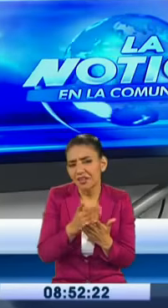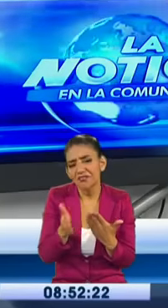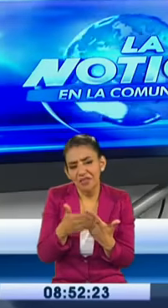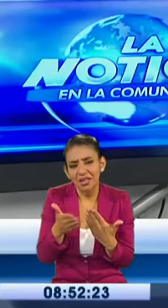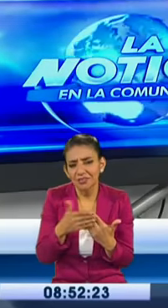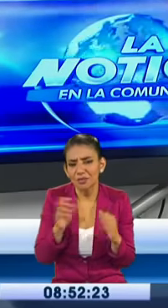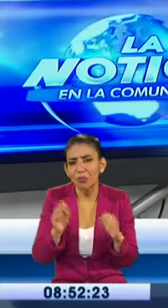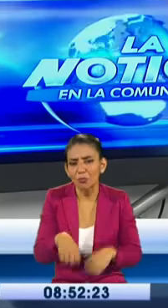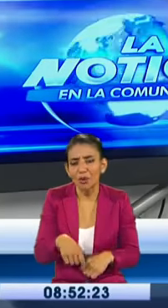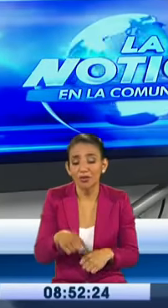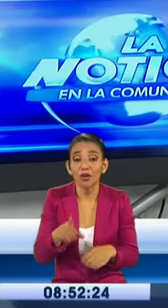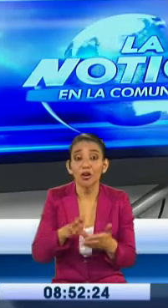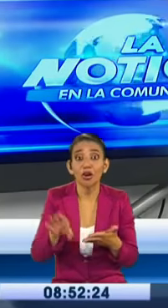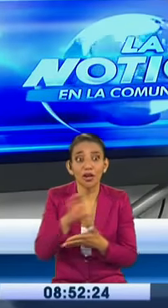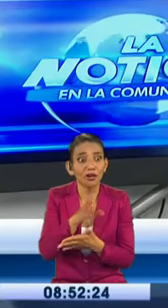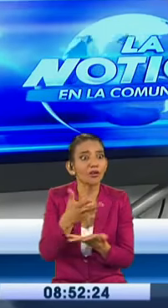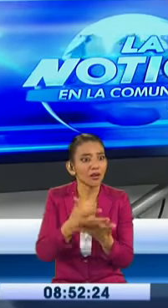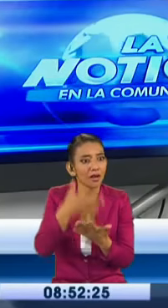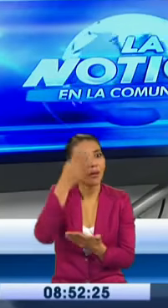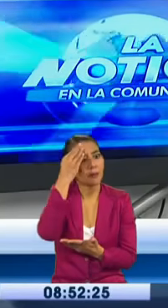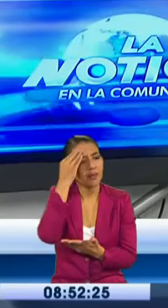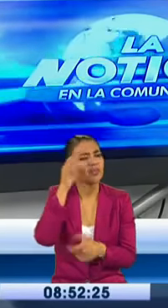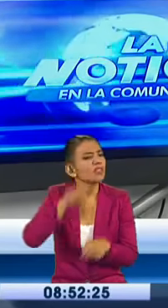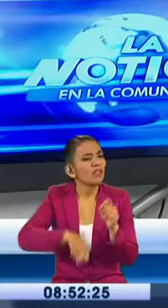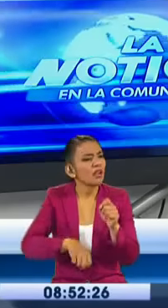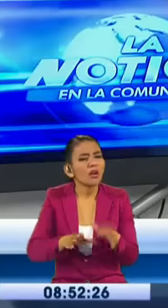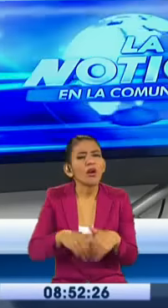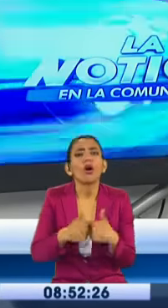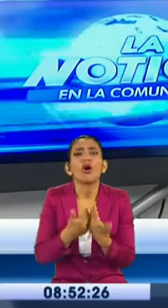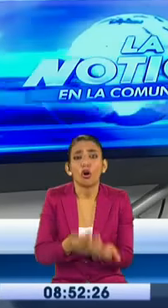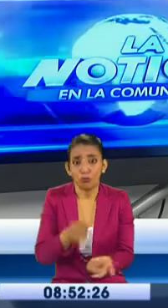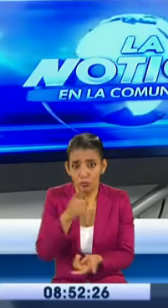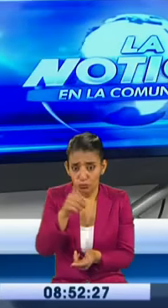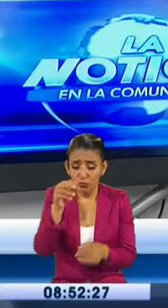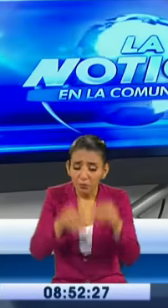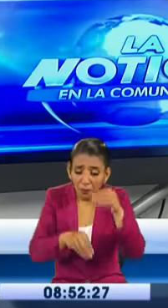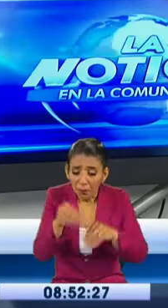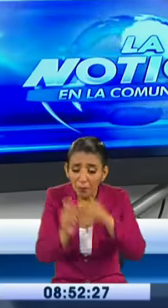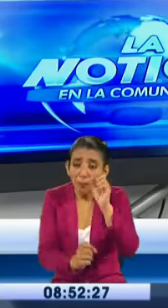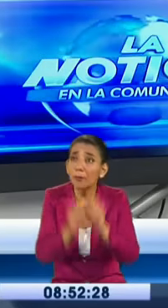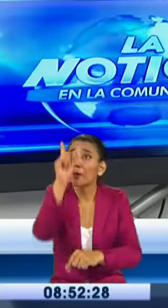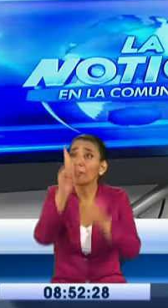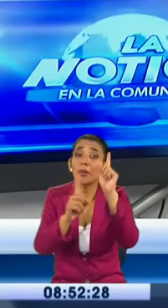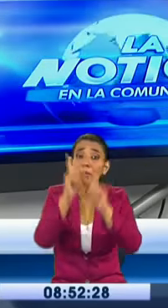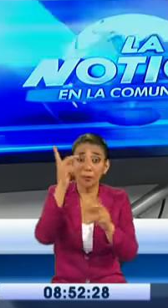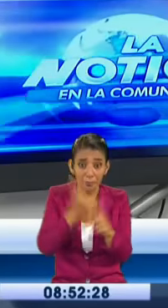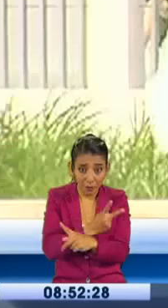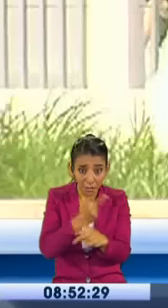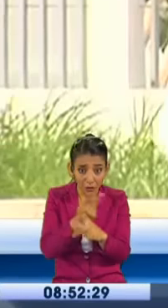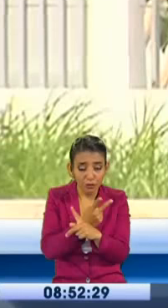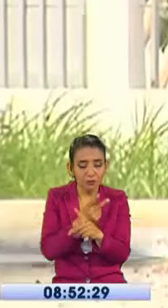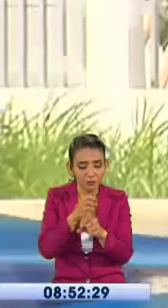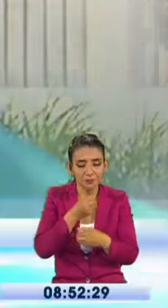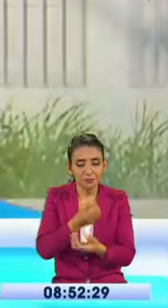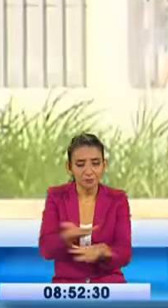de un tradicional colegio, aprendieron qué daños causan la mala manipulación de los juegos pirotécnicos.